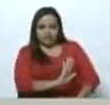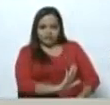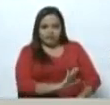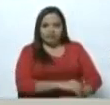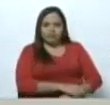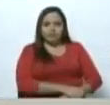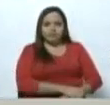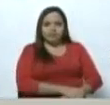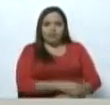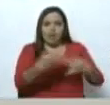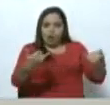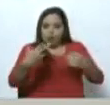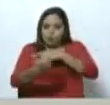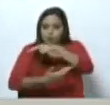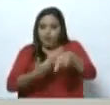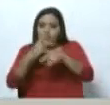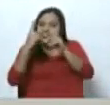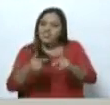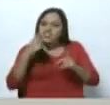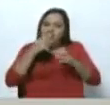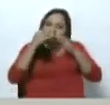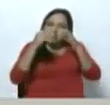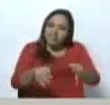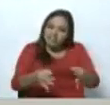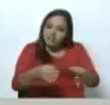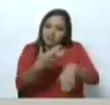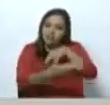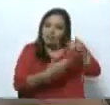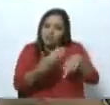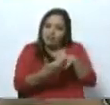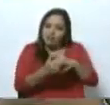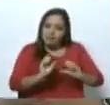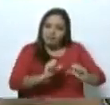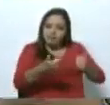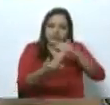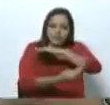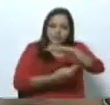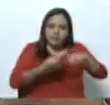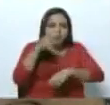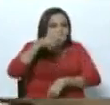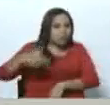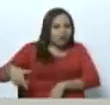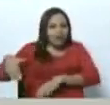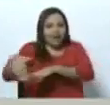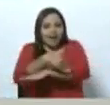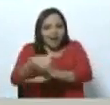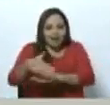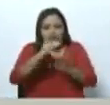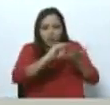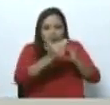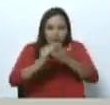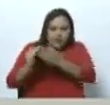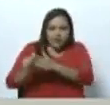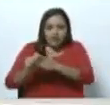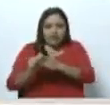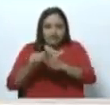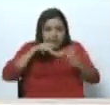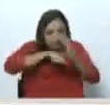está causando una revolución donde debe ser una revolución en las bases, en el pueblo, en las calles, en las comunidades, en los